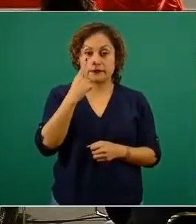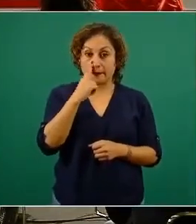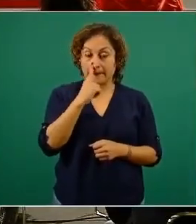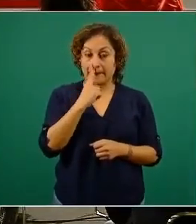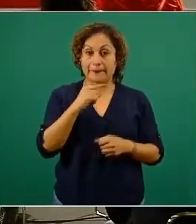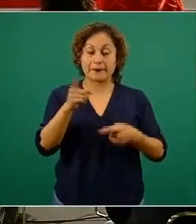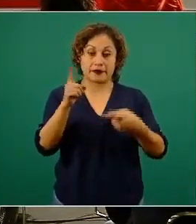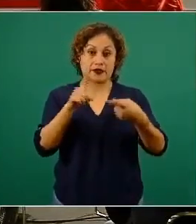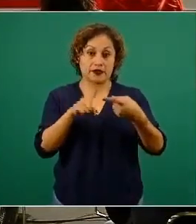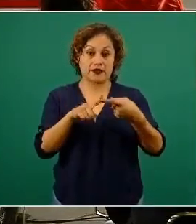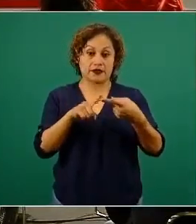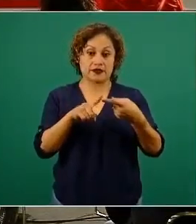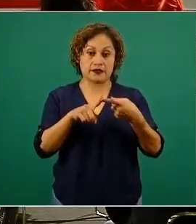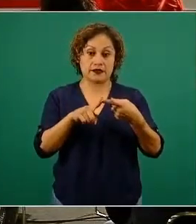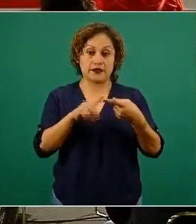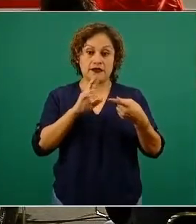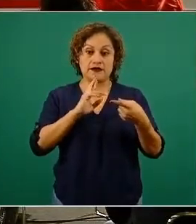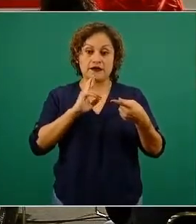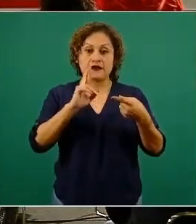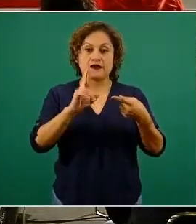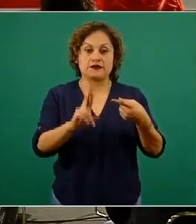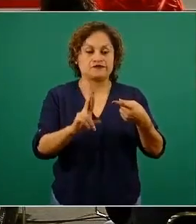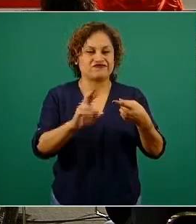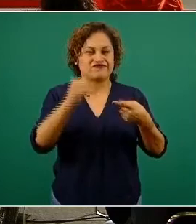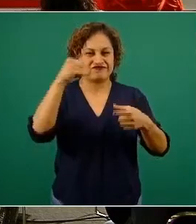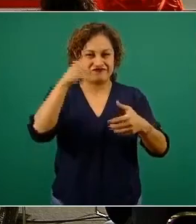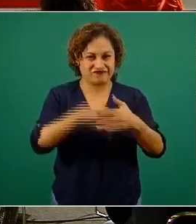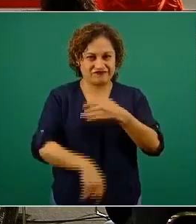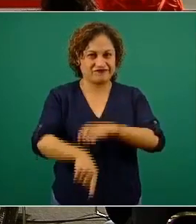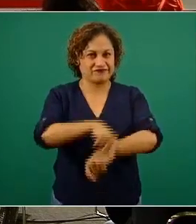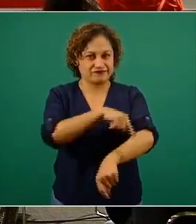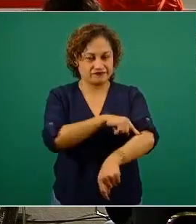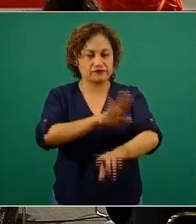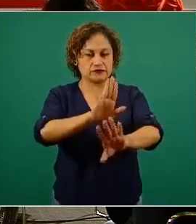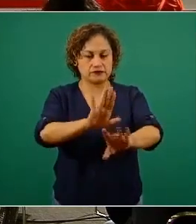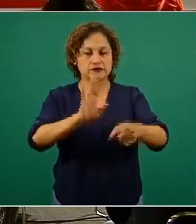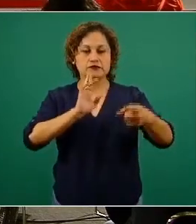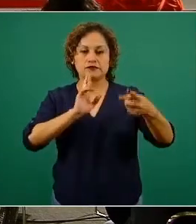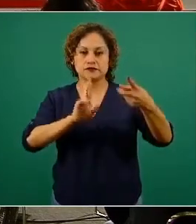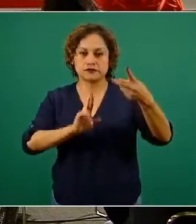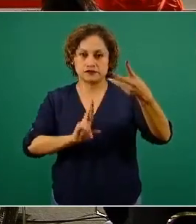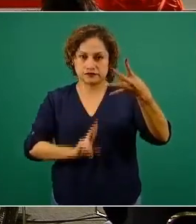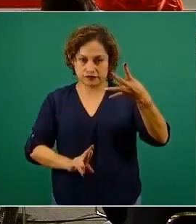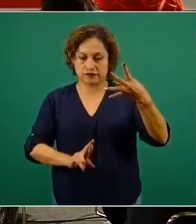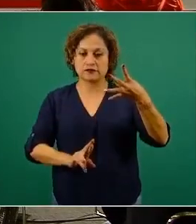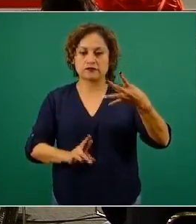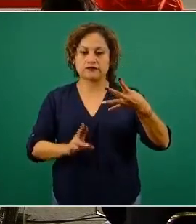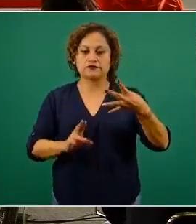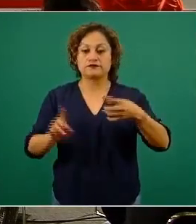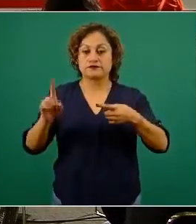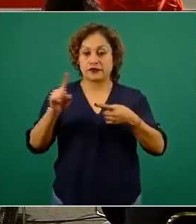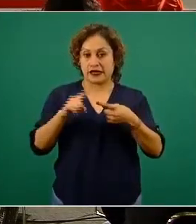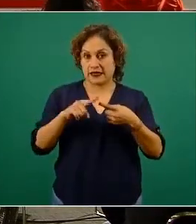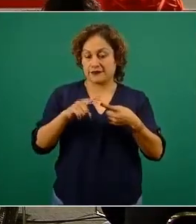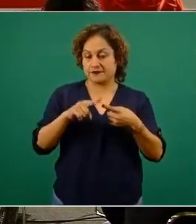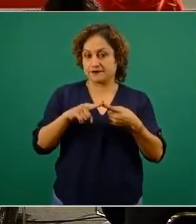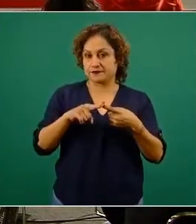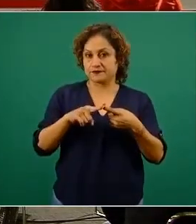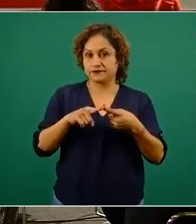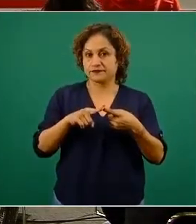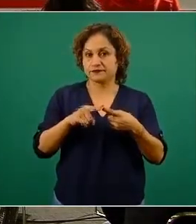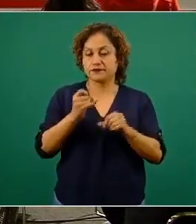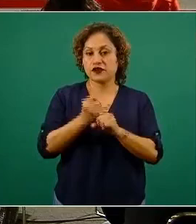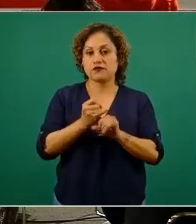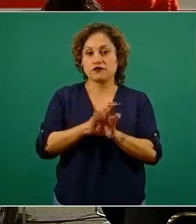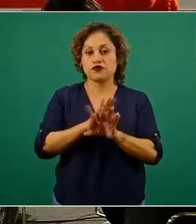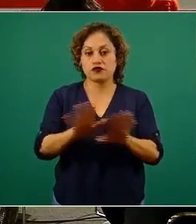mejor no se la respondo, porque si no, no me va a dar tiempo de responderle las otras. Y hay varios elementos que nos interesa compartir